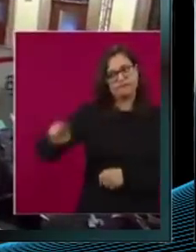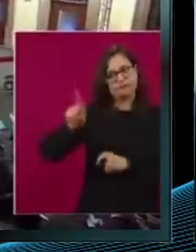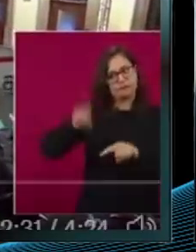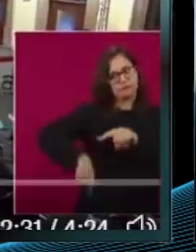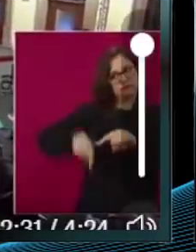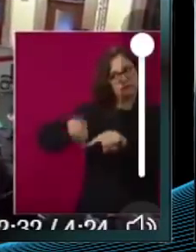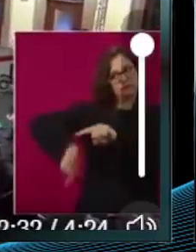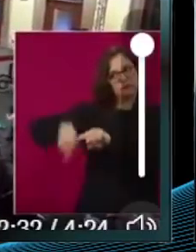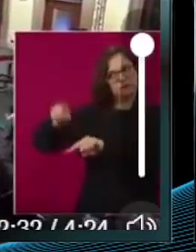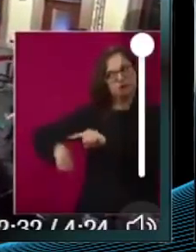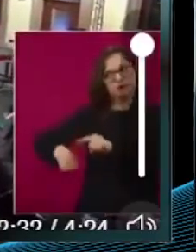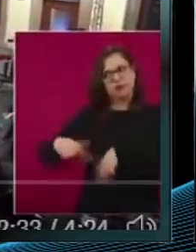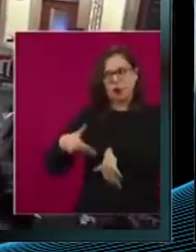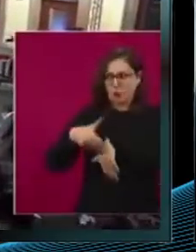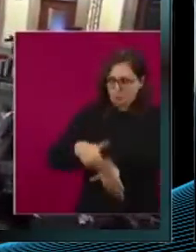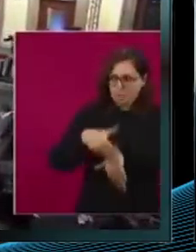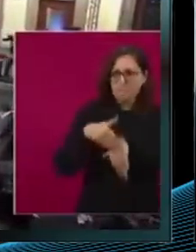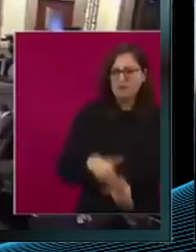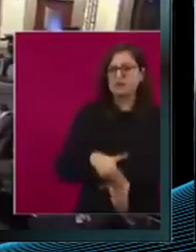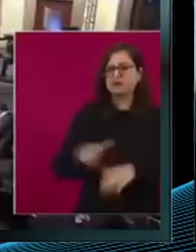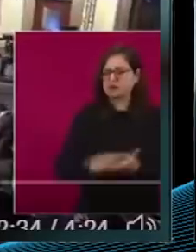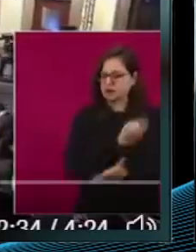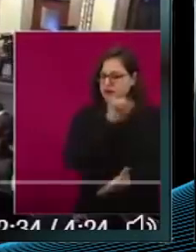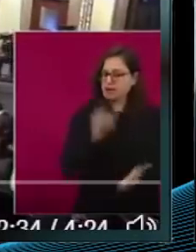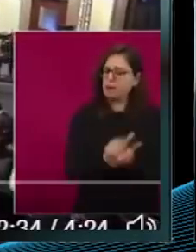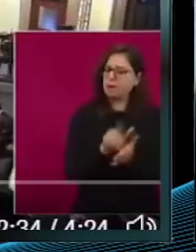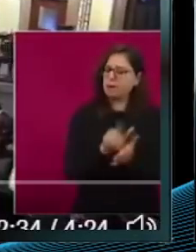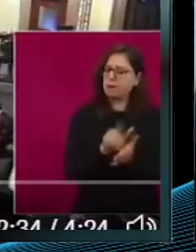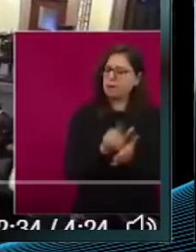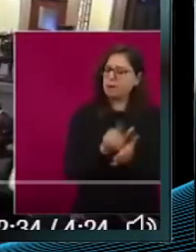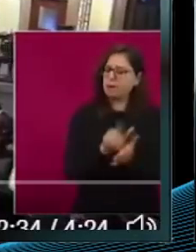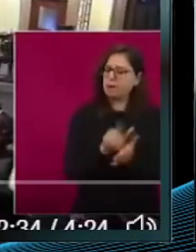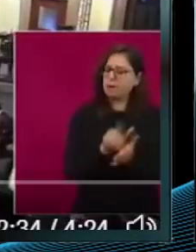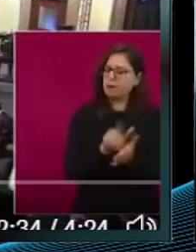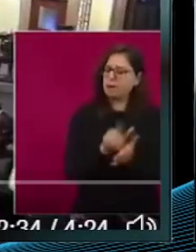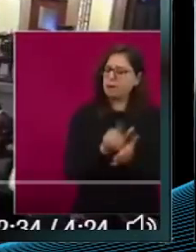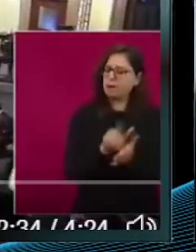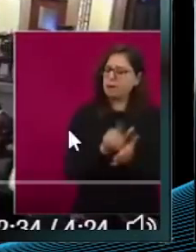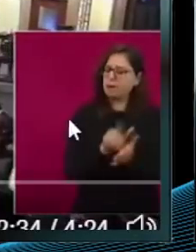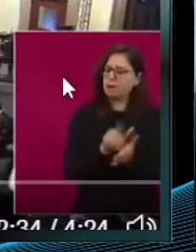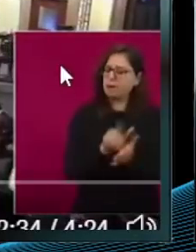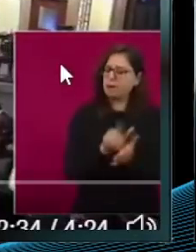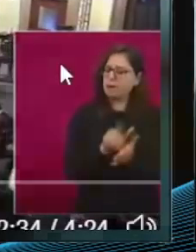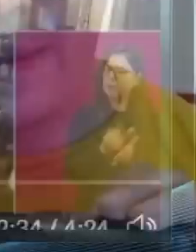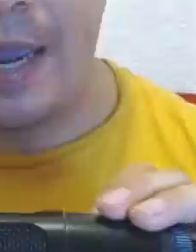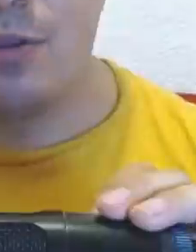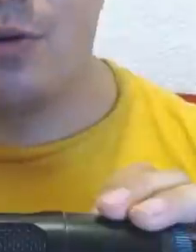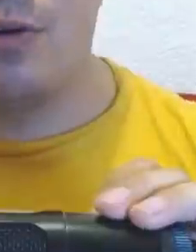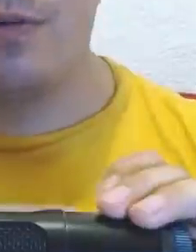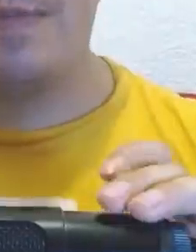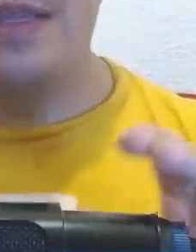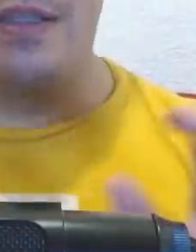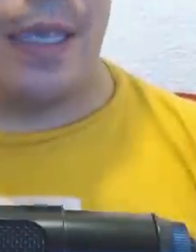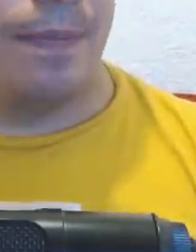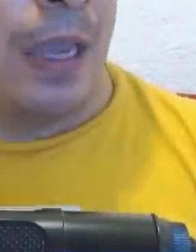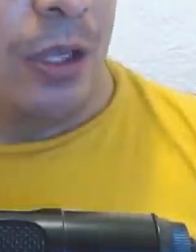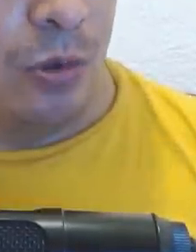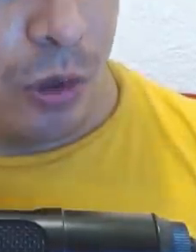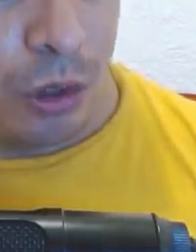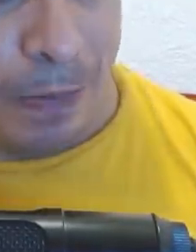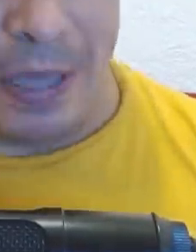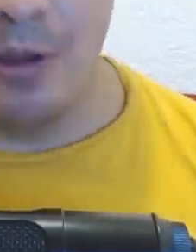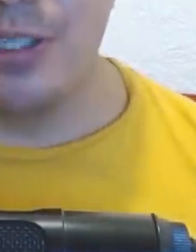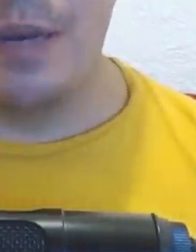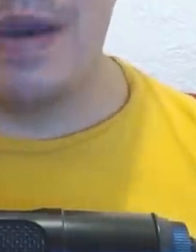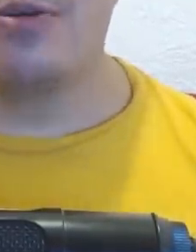que no se violen las leyes. Ahí está, vemos un presidente que está trabajando, obviamente,